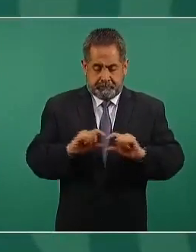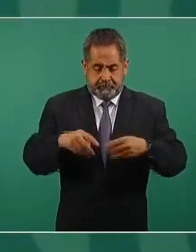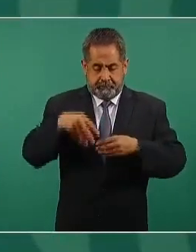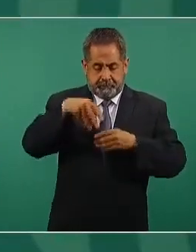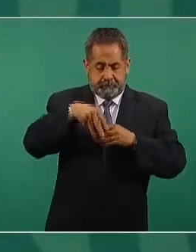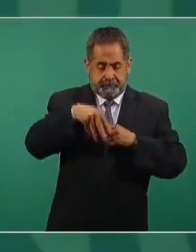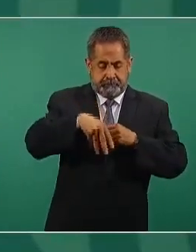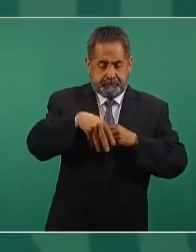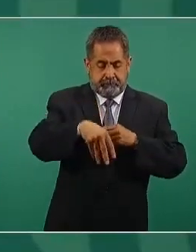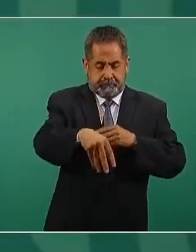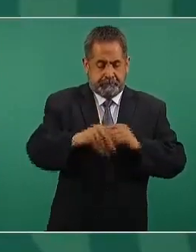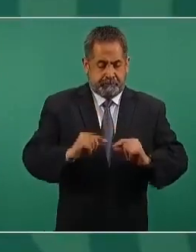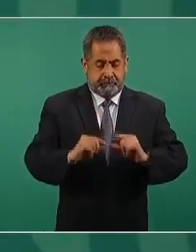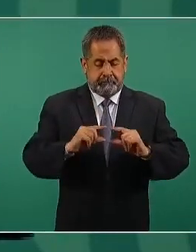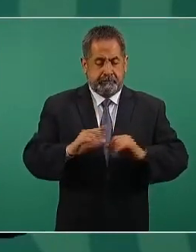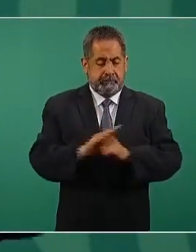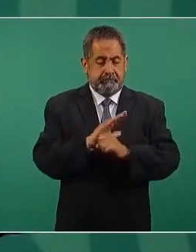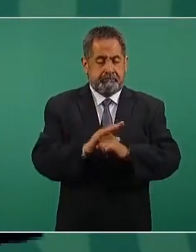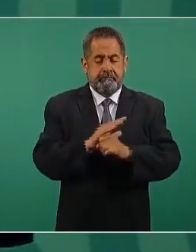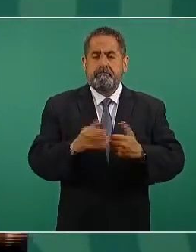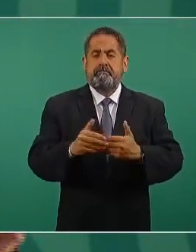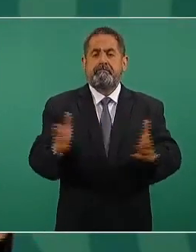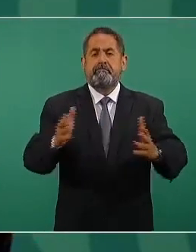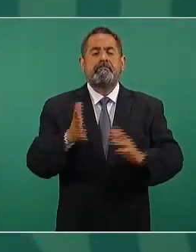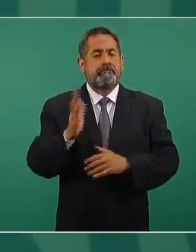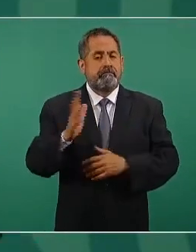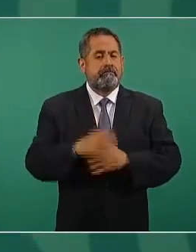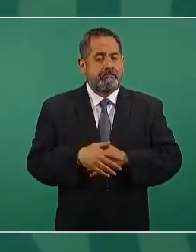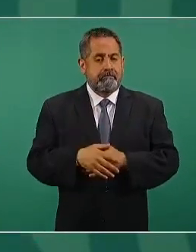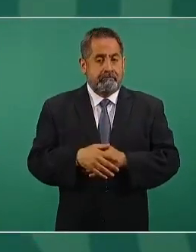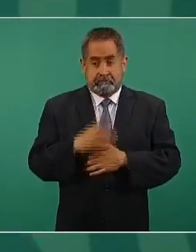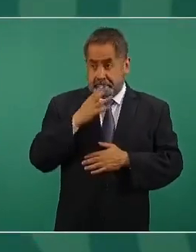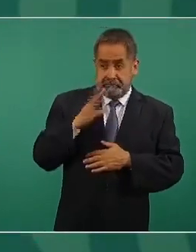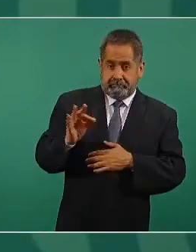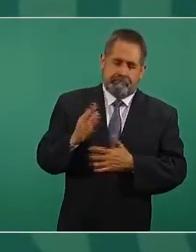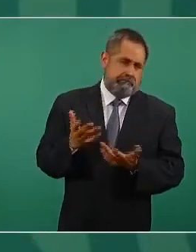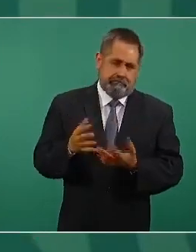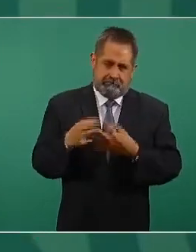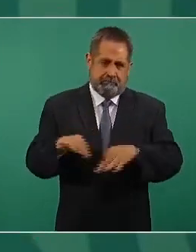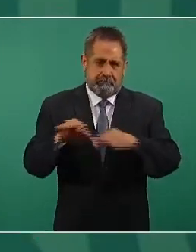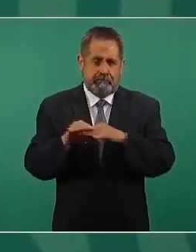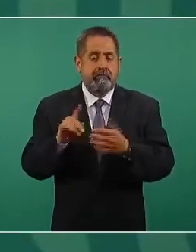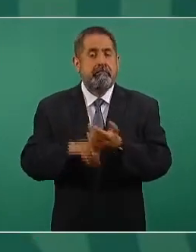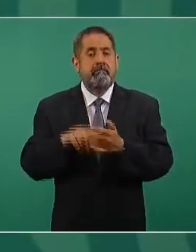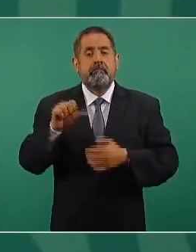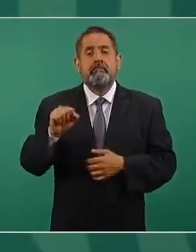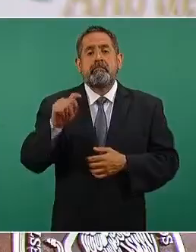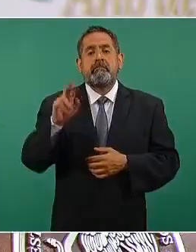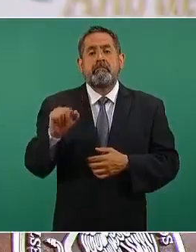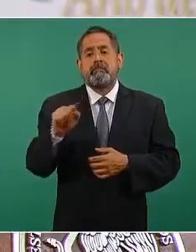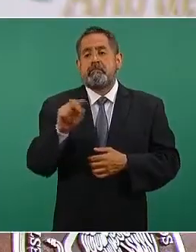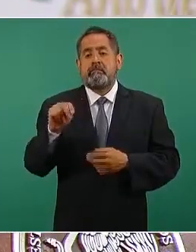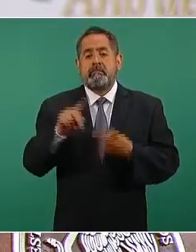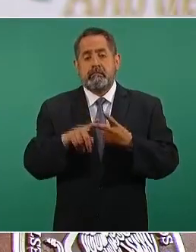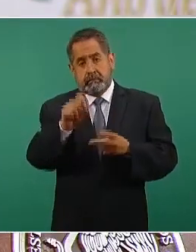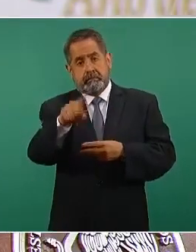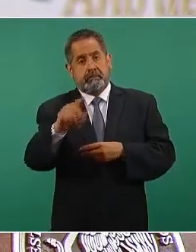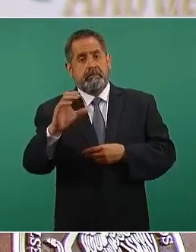farmacéuticas, que estemos envasando hasta la Seneca y que estemos envasando precisamente